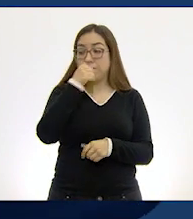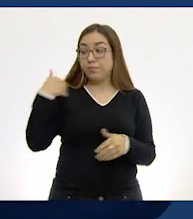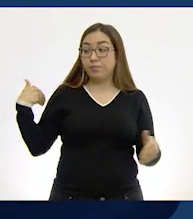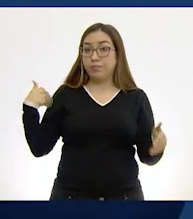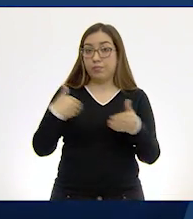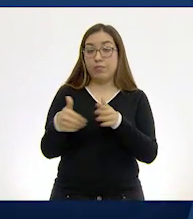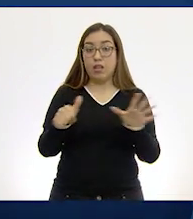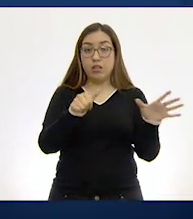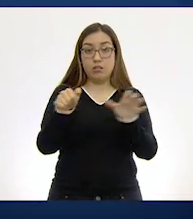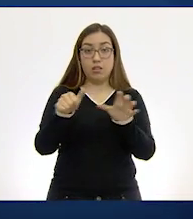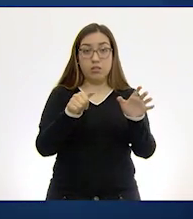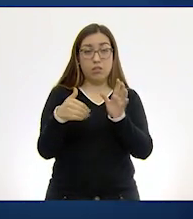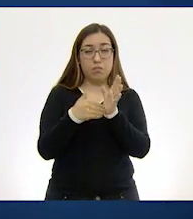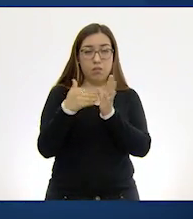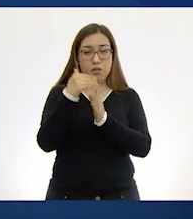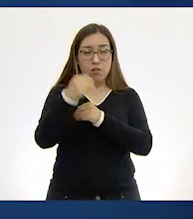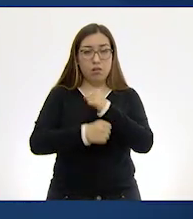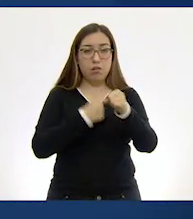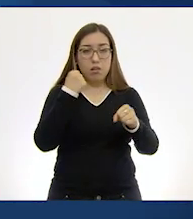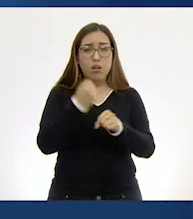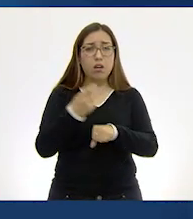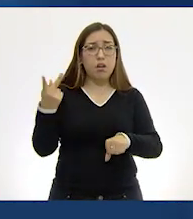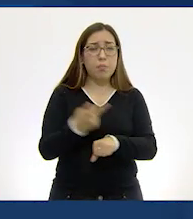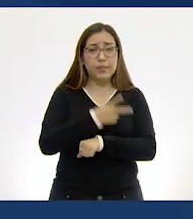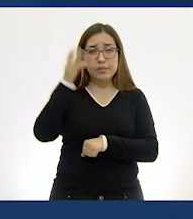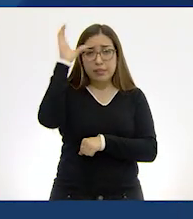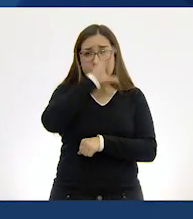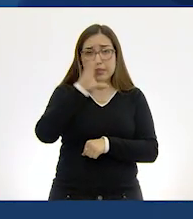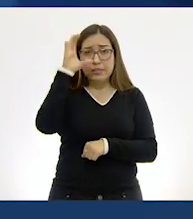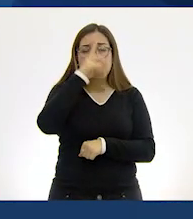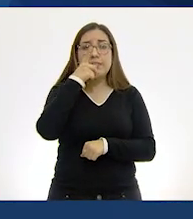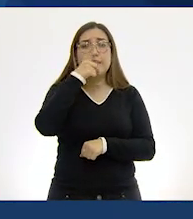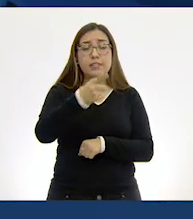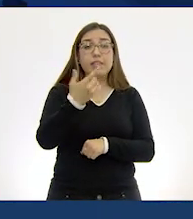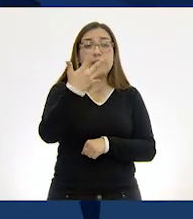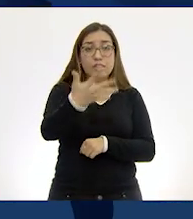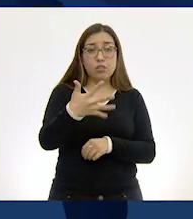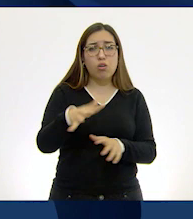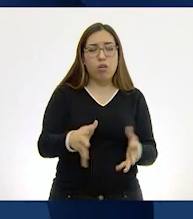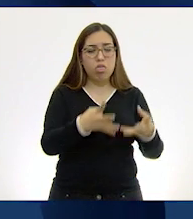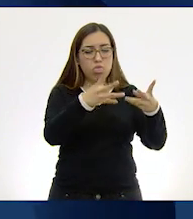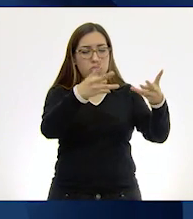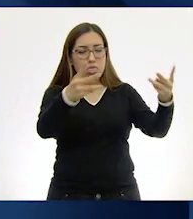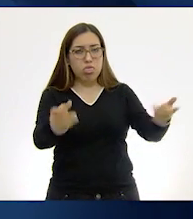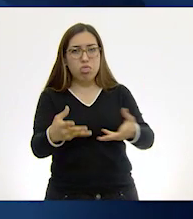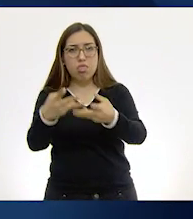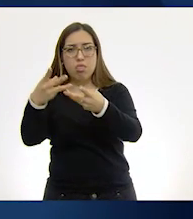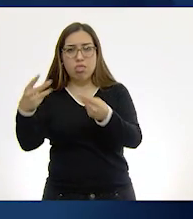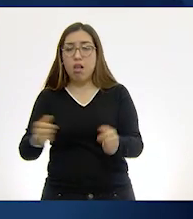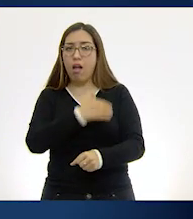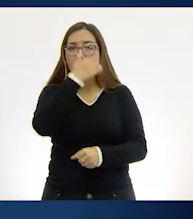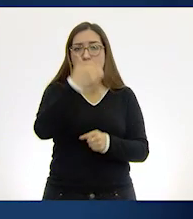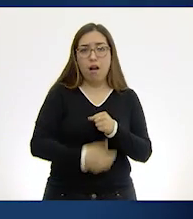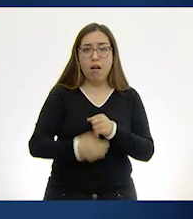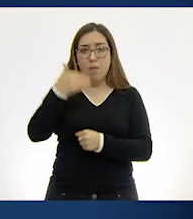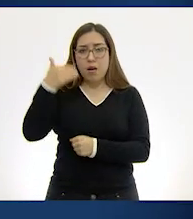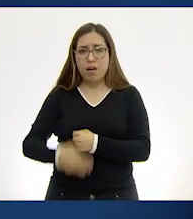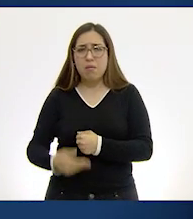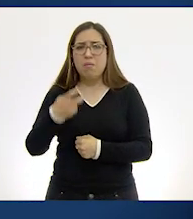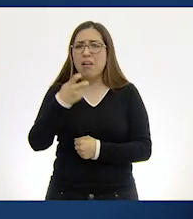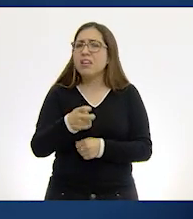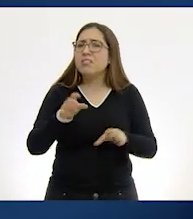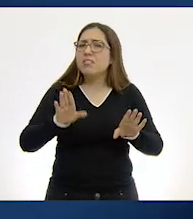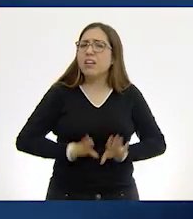600 millones de años han ocurrido lo que los científicos llamamos cinco extinciones masivas. Las extinciones masivas tienen tres